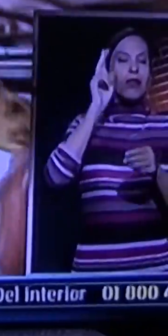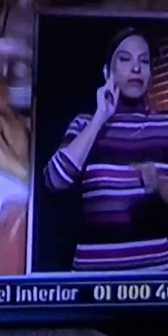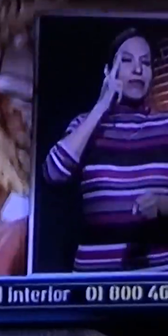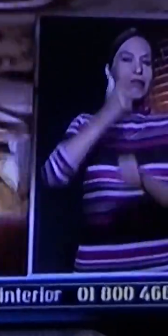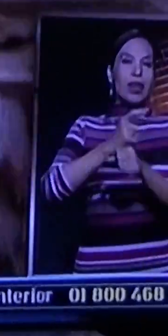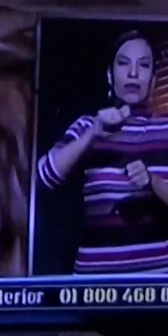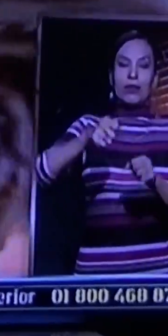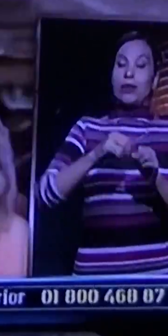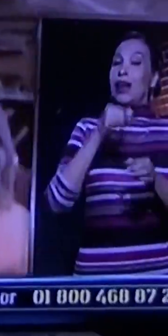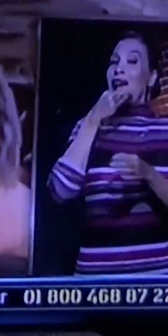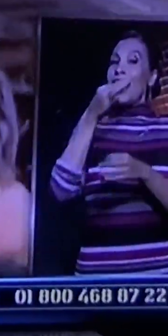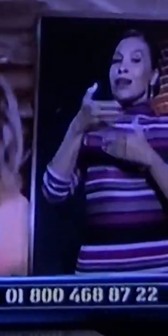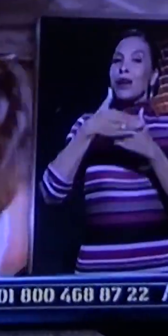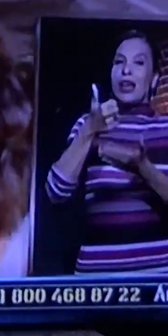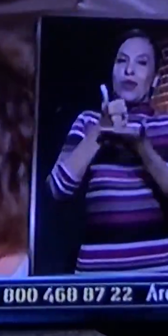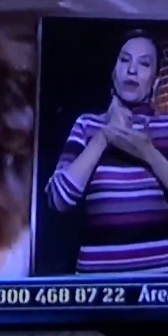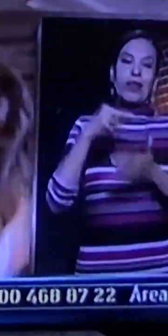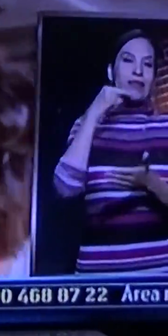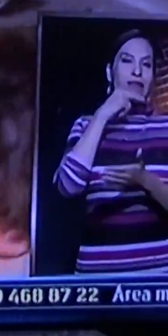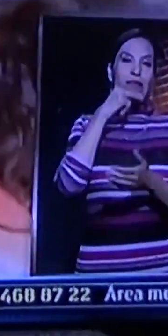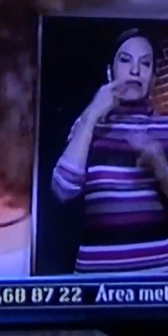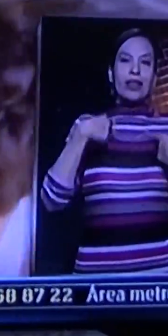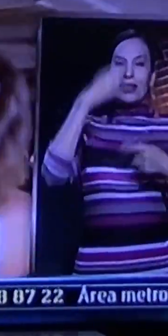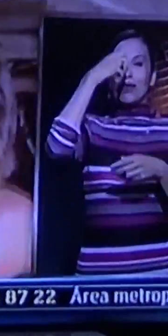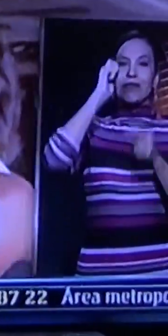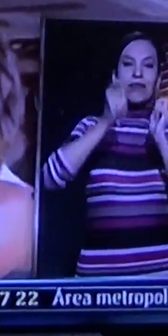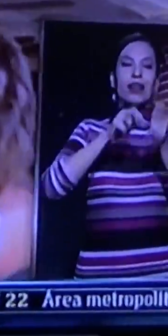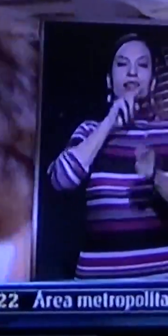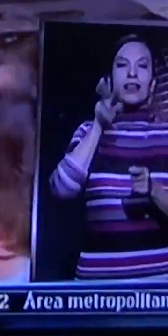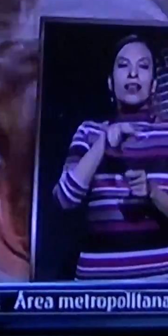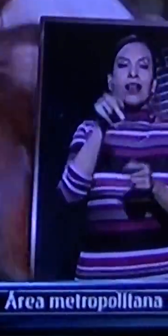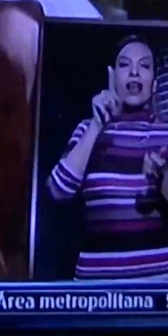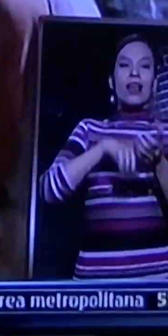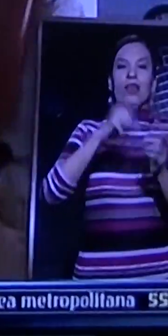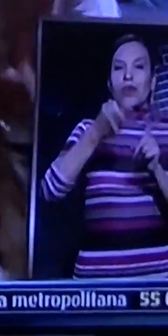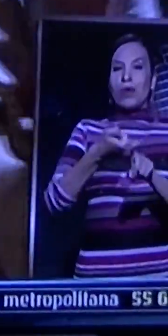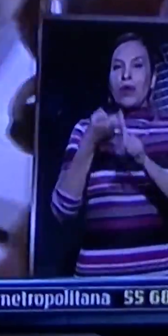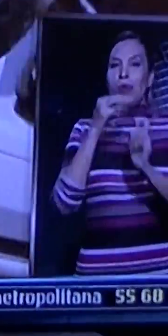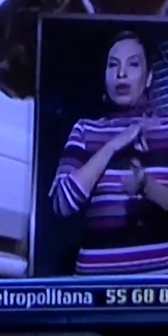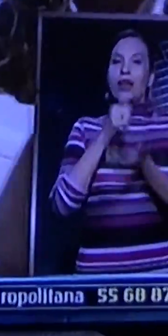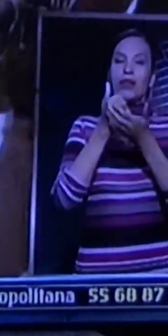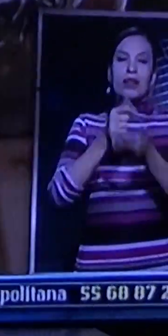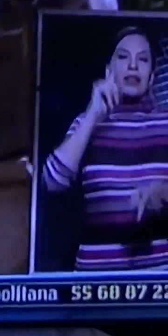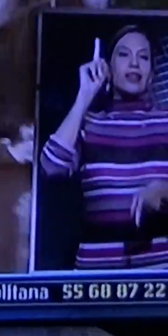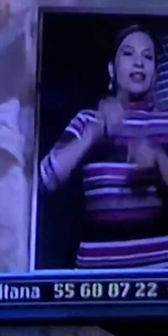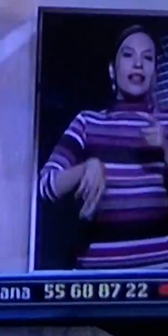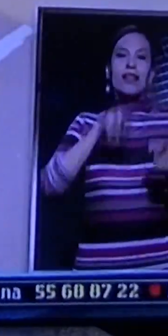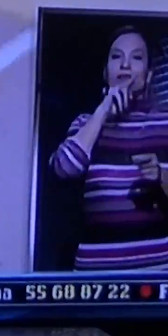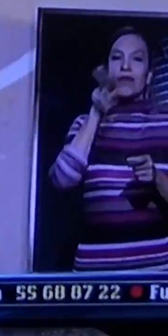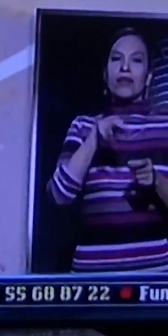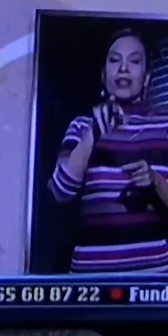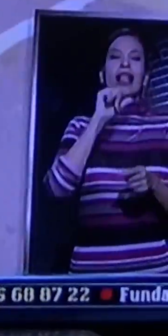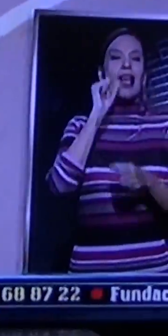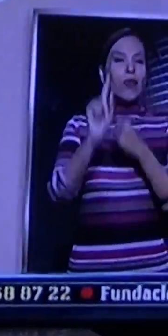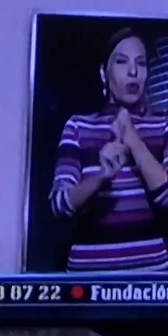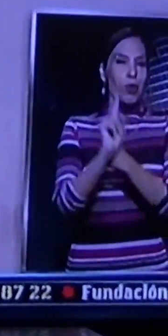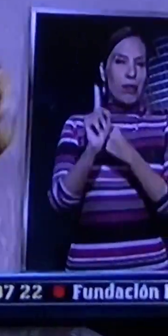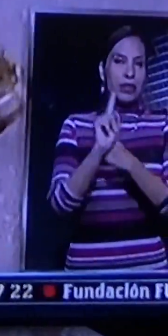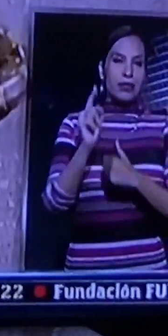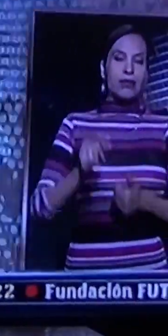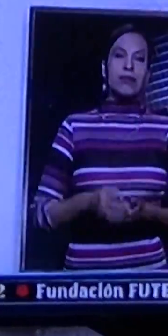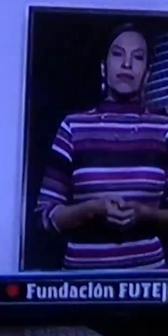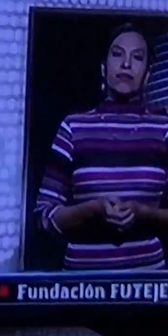arrancar y pidió ayuda urgente. Un experto en serpientes y el operador de una grúa consiguieron sacar a esta boa sin problemas.